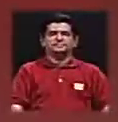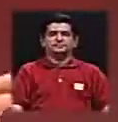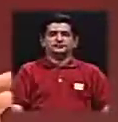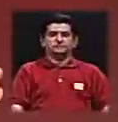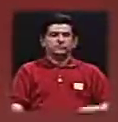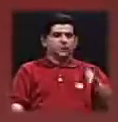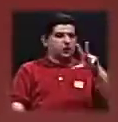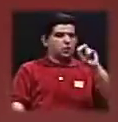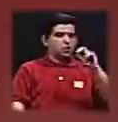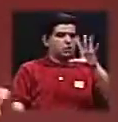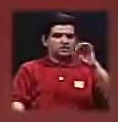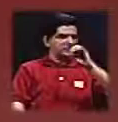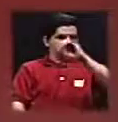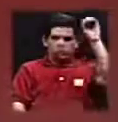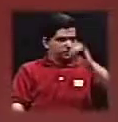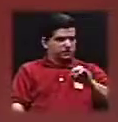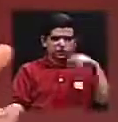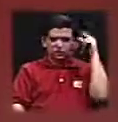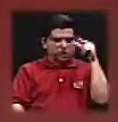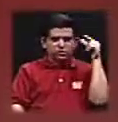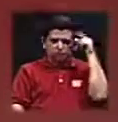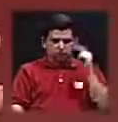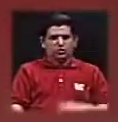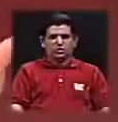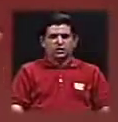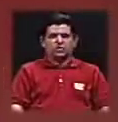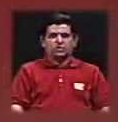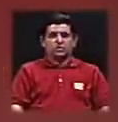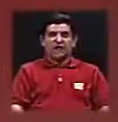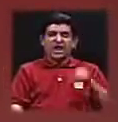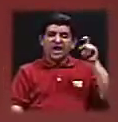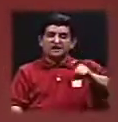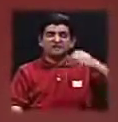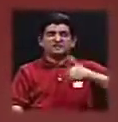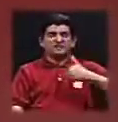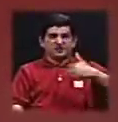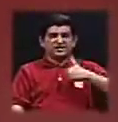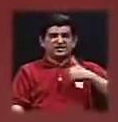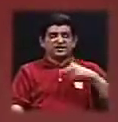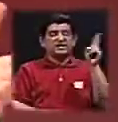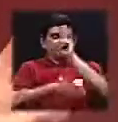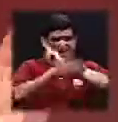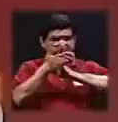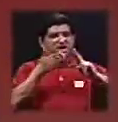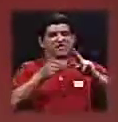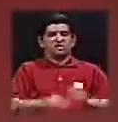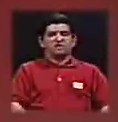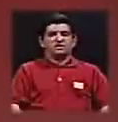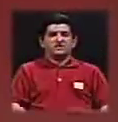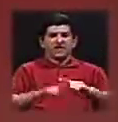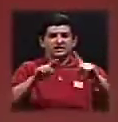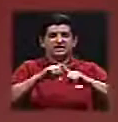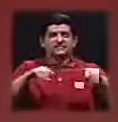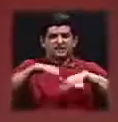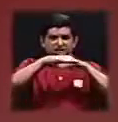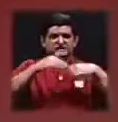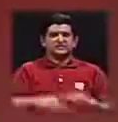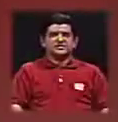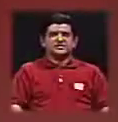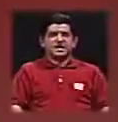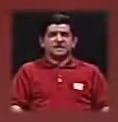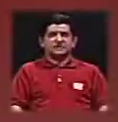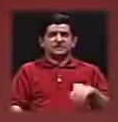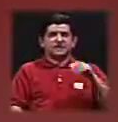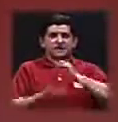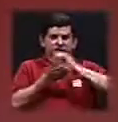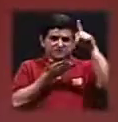es el 50% porque obviamente las capacidades y necesidades que se tienen en la universidad, en la sede de Rodrigo Facio frente a las